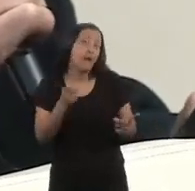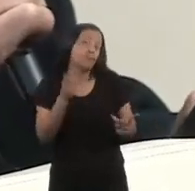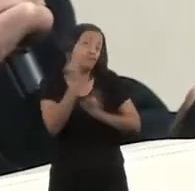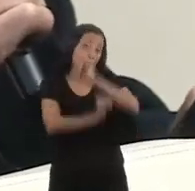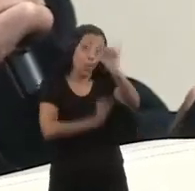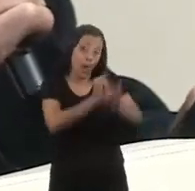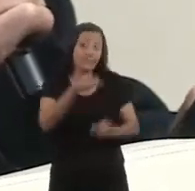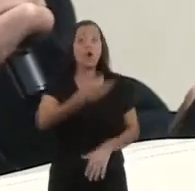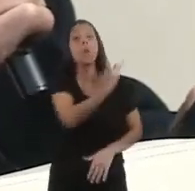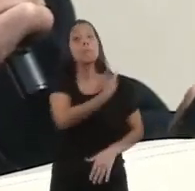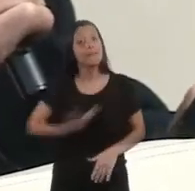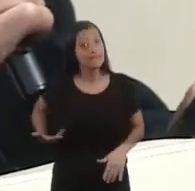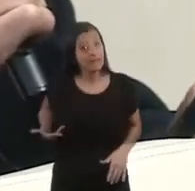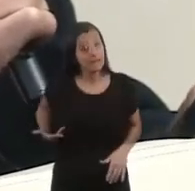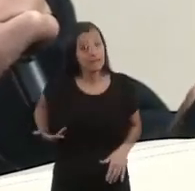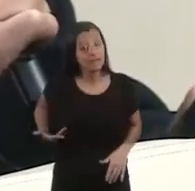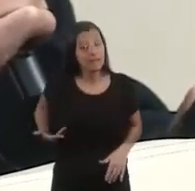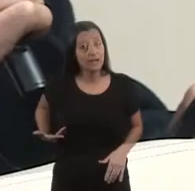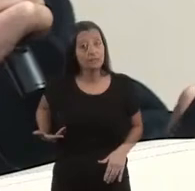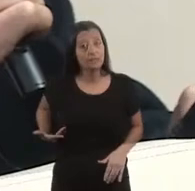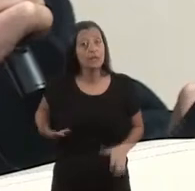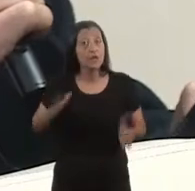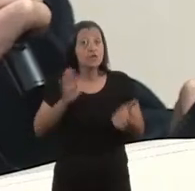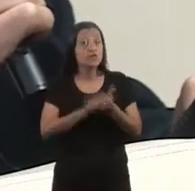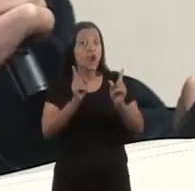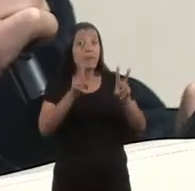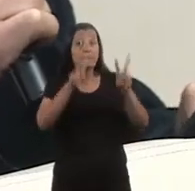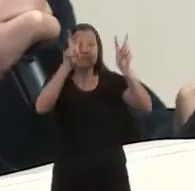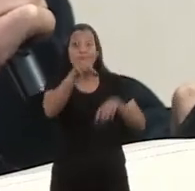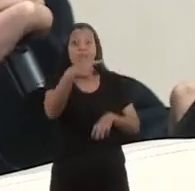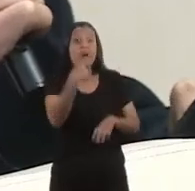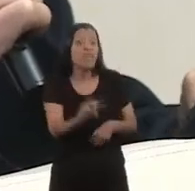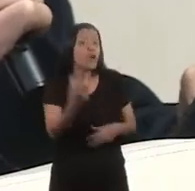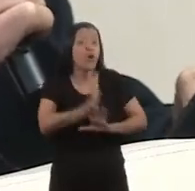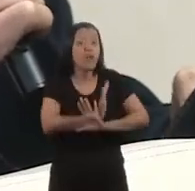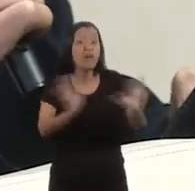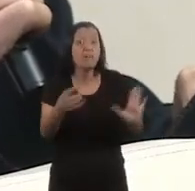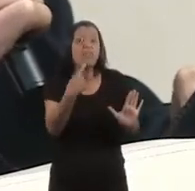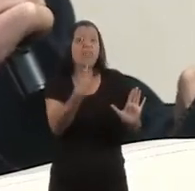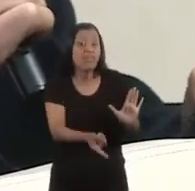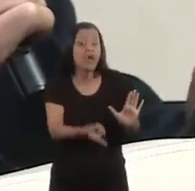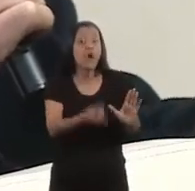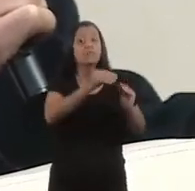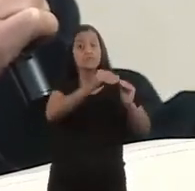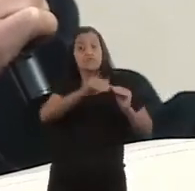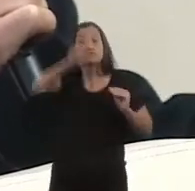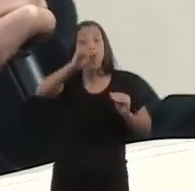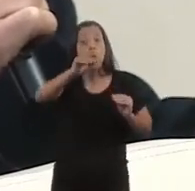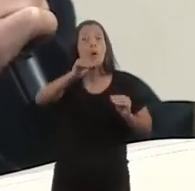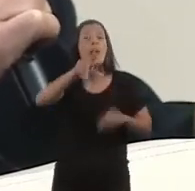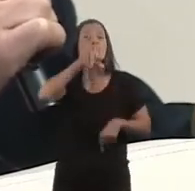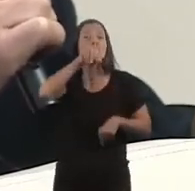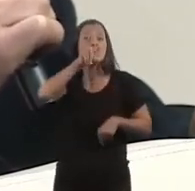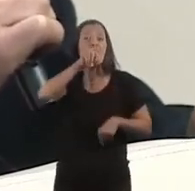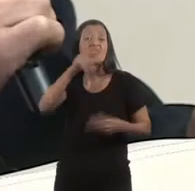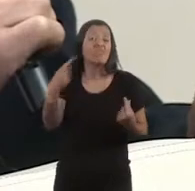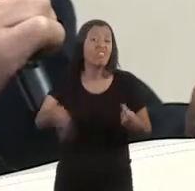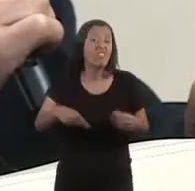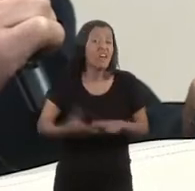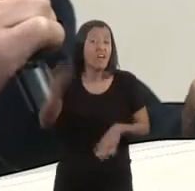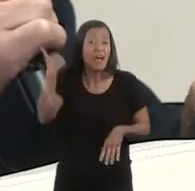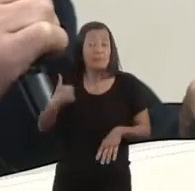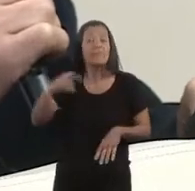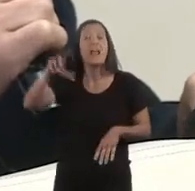el presidente sobre este tema solo lo que hizo fue darle un retweet a un posteo de